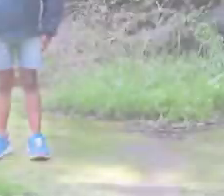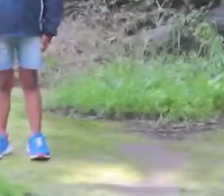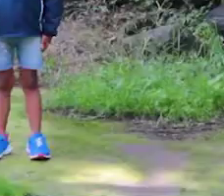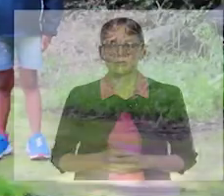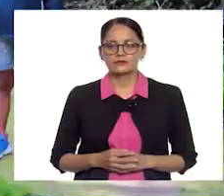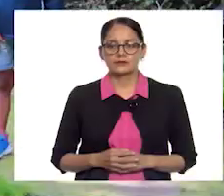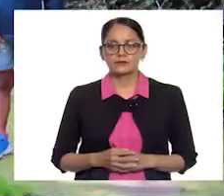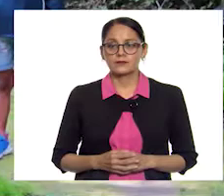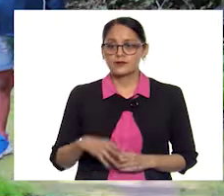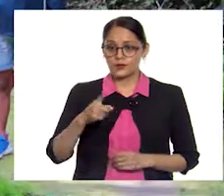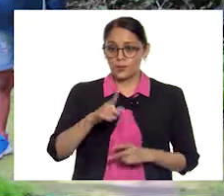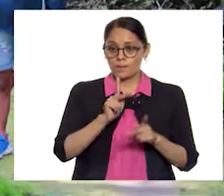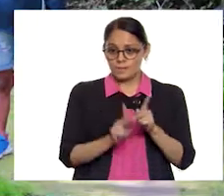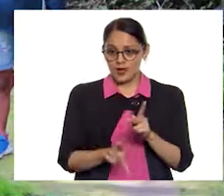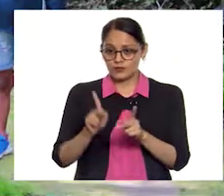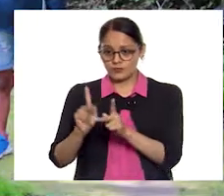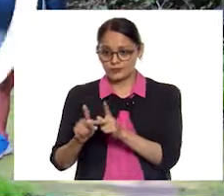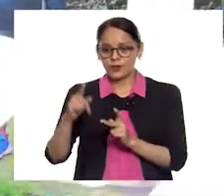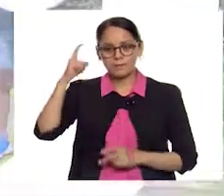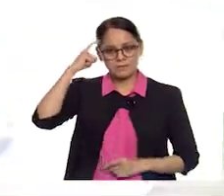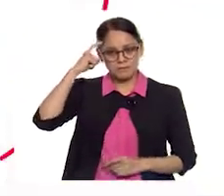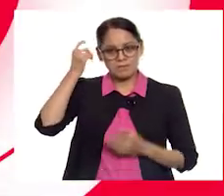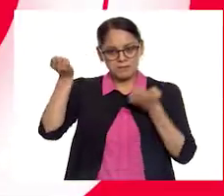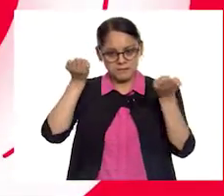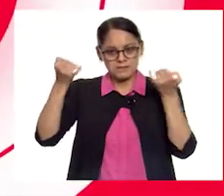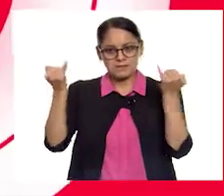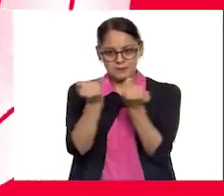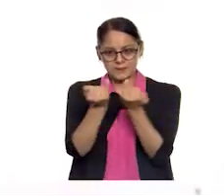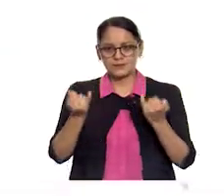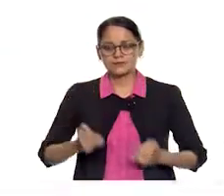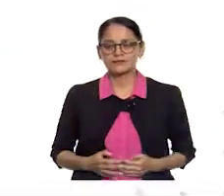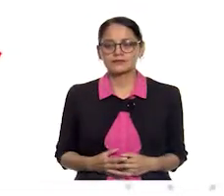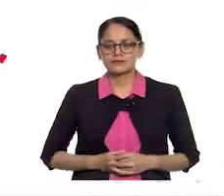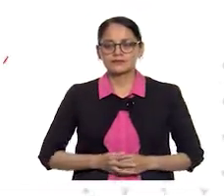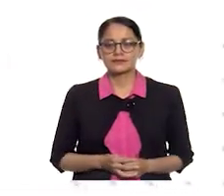Y después de cada pausa, activa tu mente.